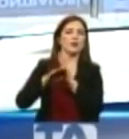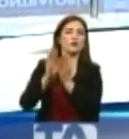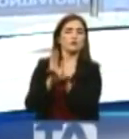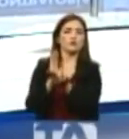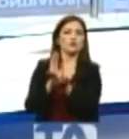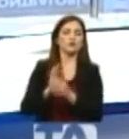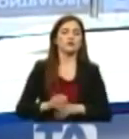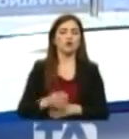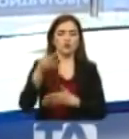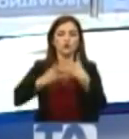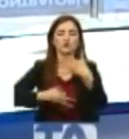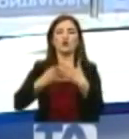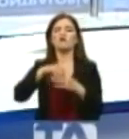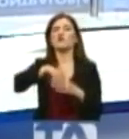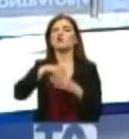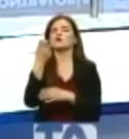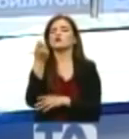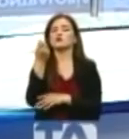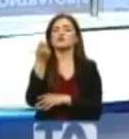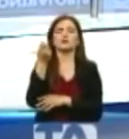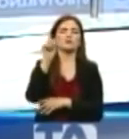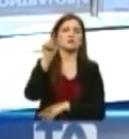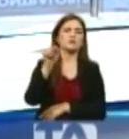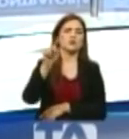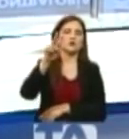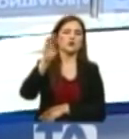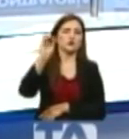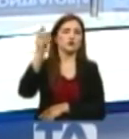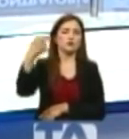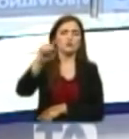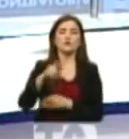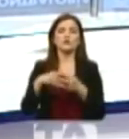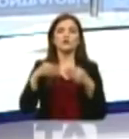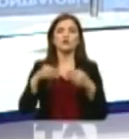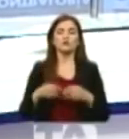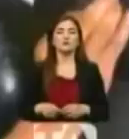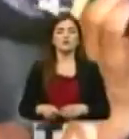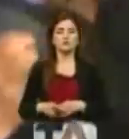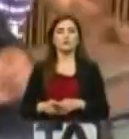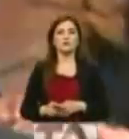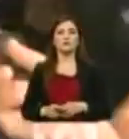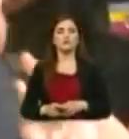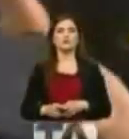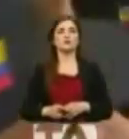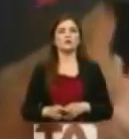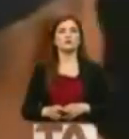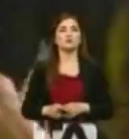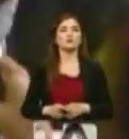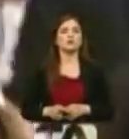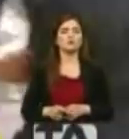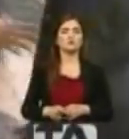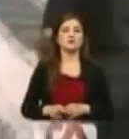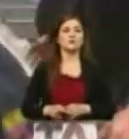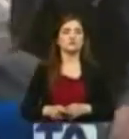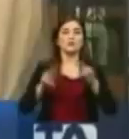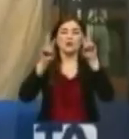IES. El monto total de estos fondos está alrededor de los 1.200 millones de dólares. ¡Es patrimonio de los maestros!